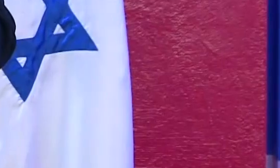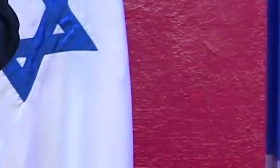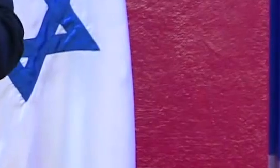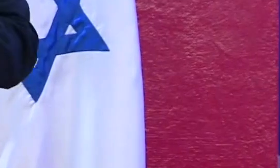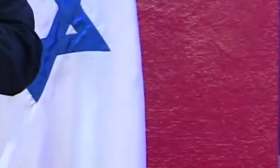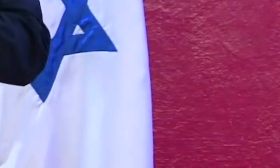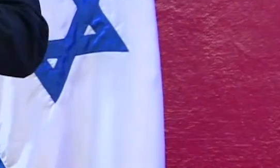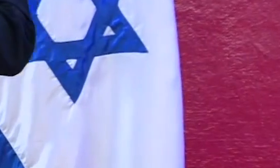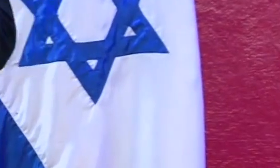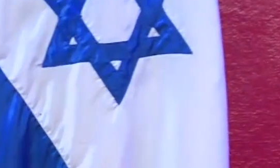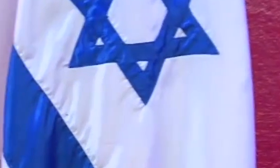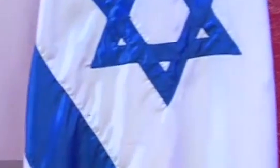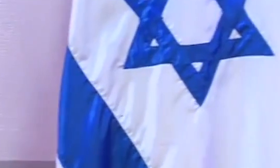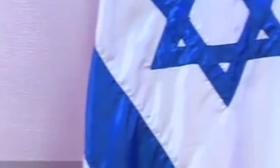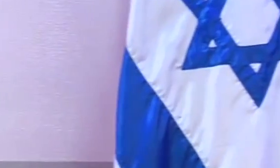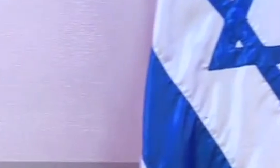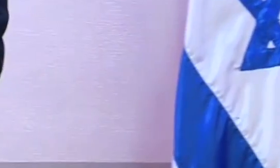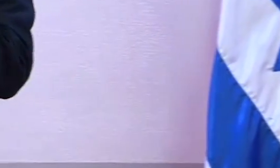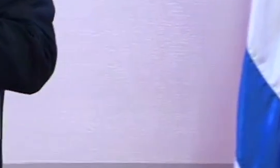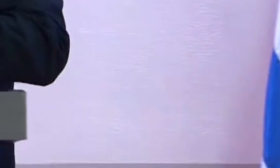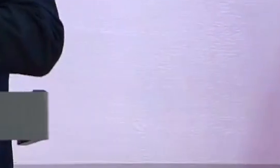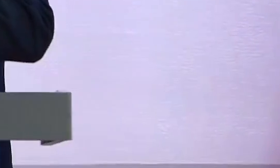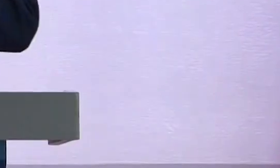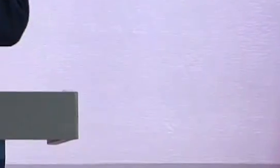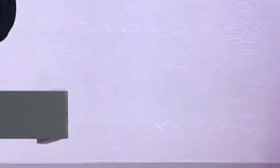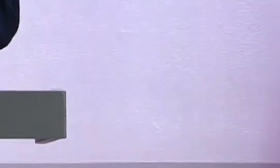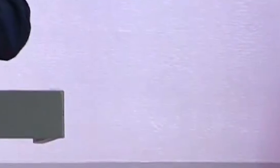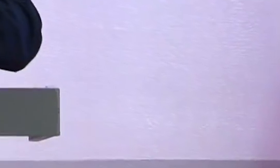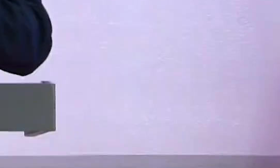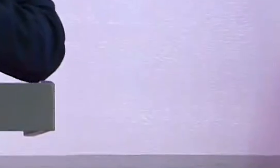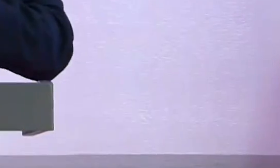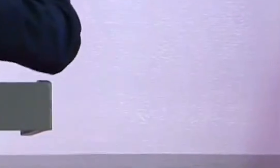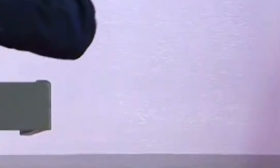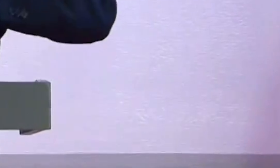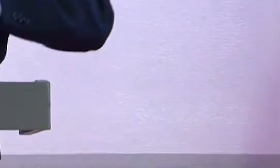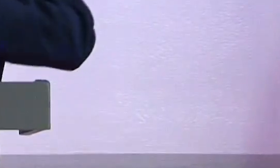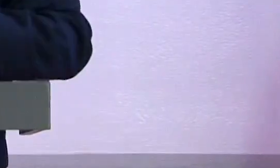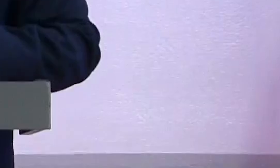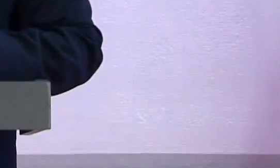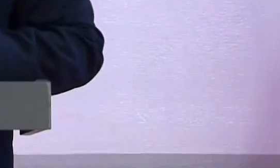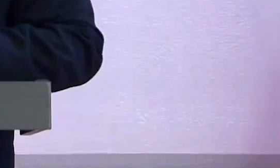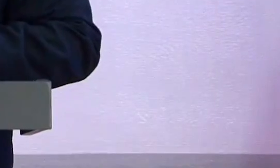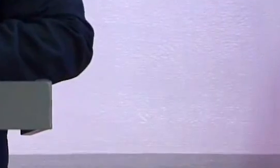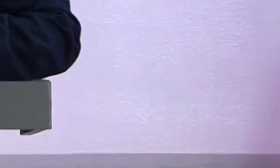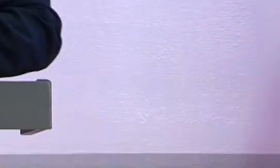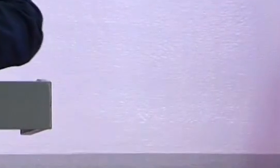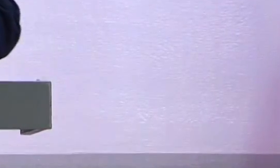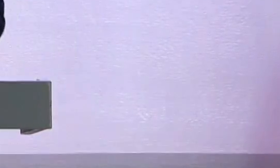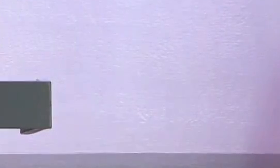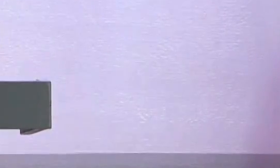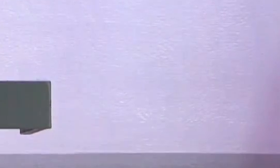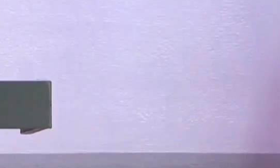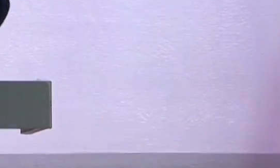en la época de la biblia era muy común relacionar a la persona y decir de dónde o de qué zona usted era esto en